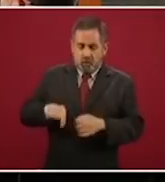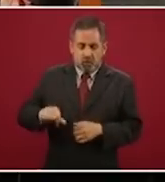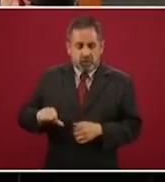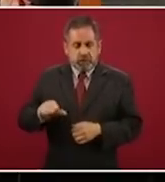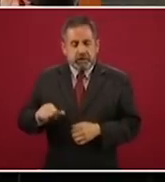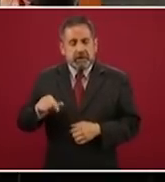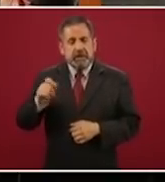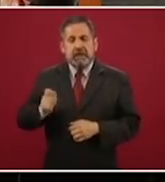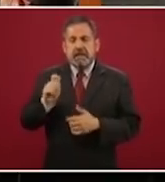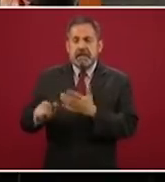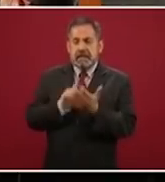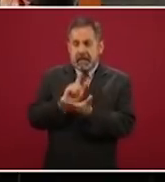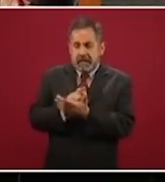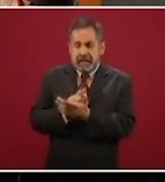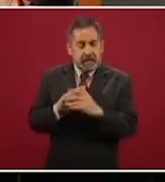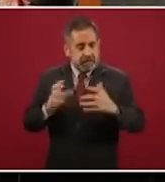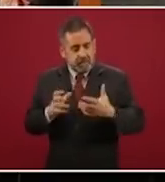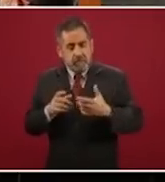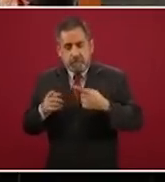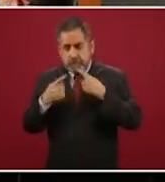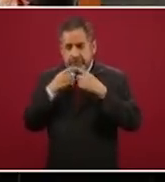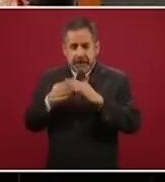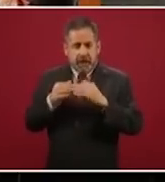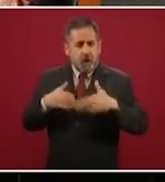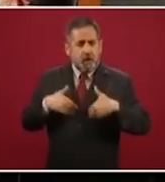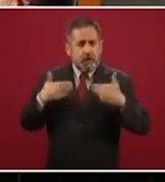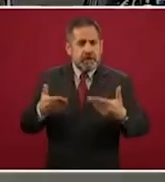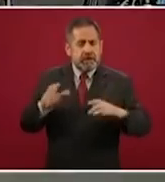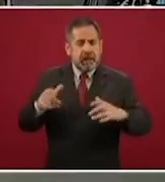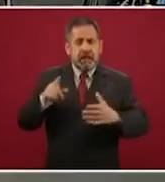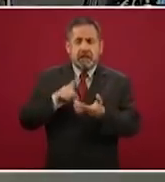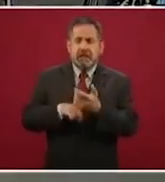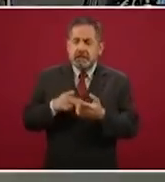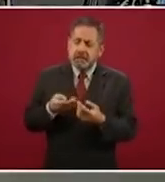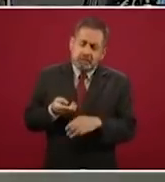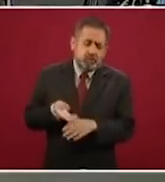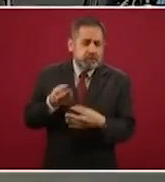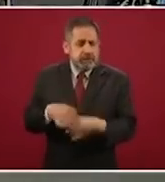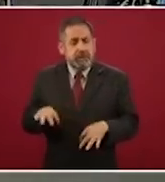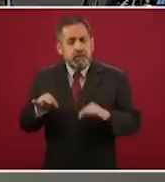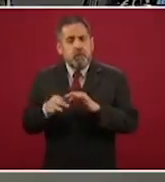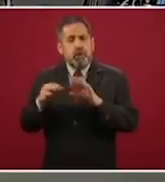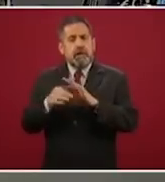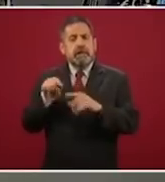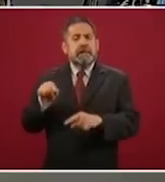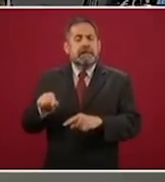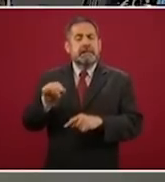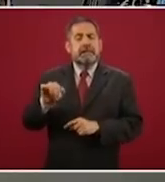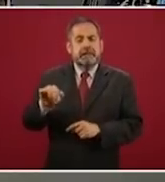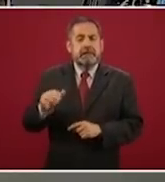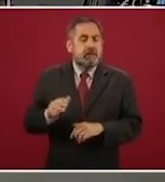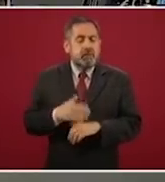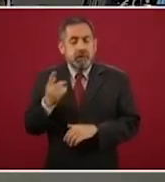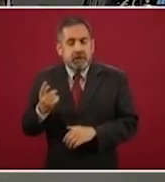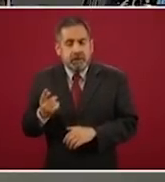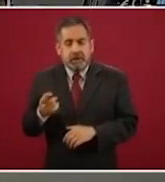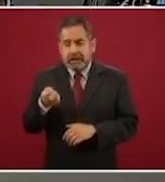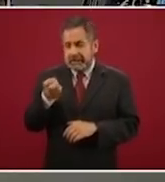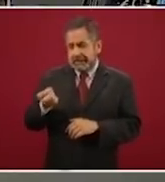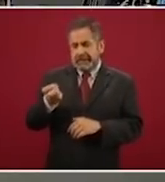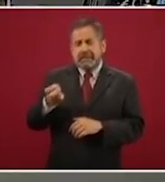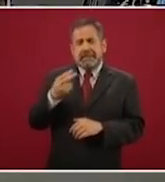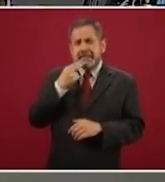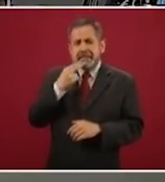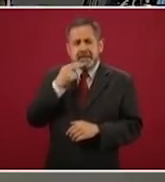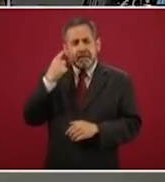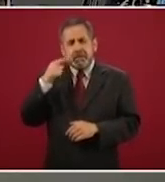realidad en la ley y en el Padrón Único de Confianza Ciudadana, es muy importante porque realmente es pasar